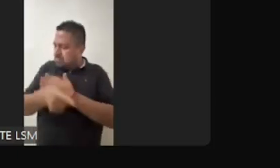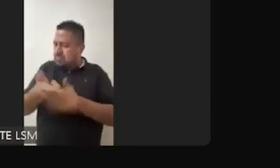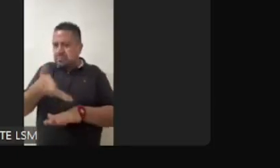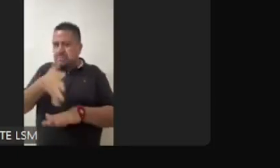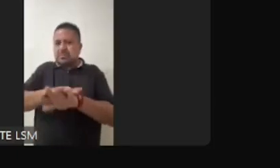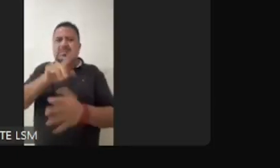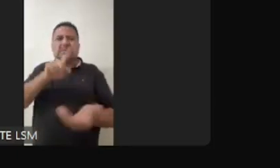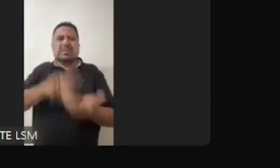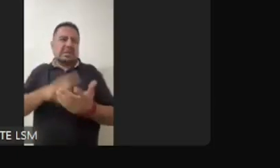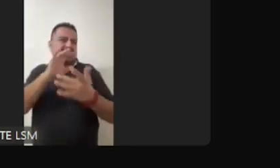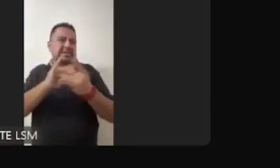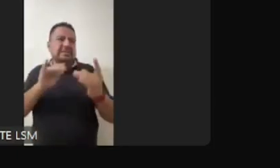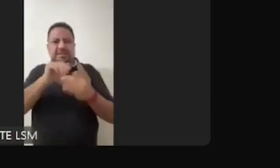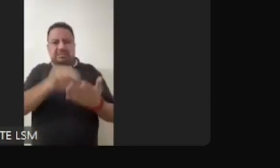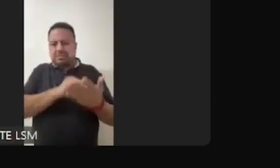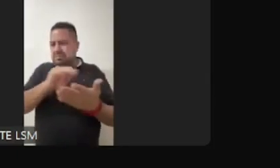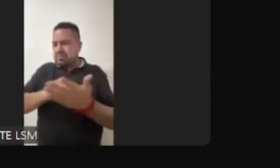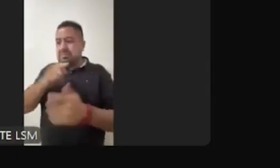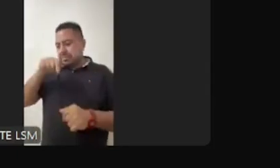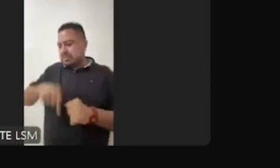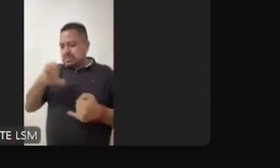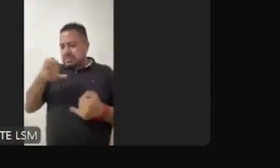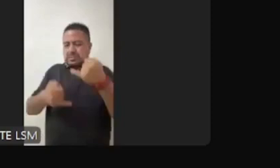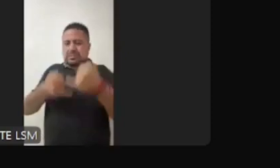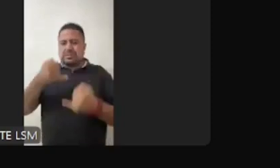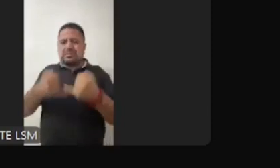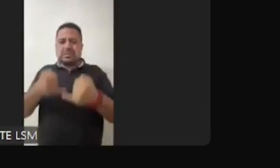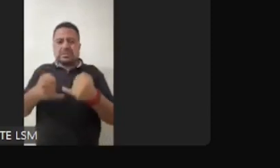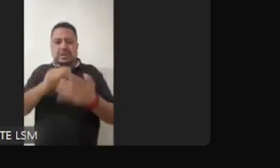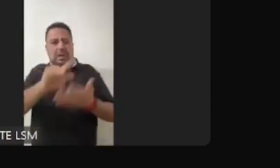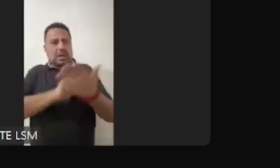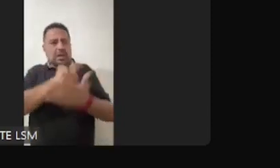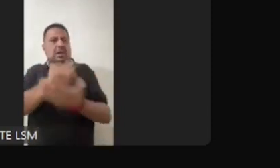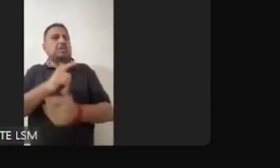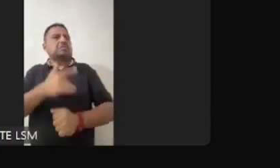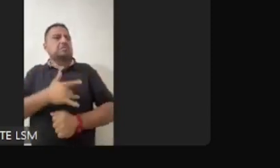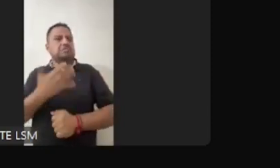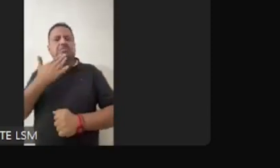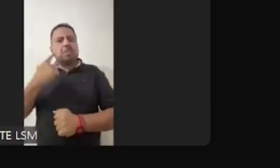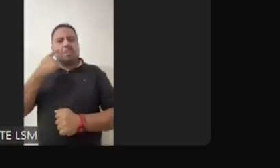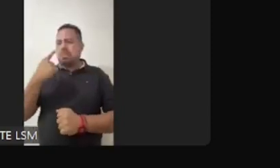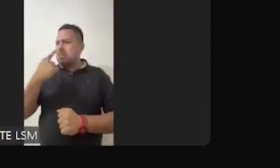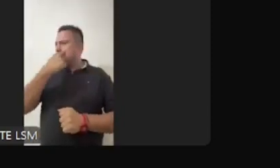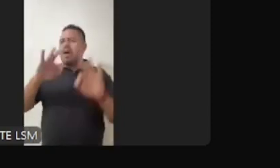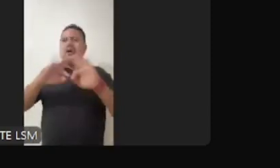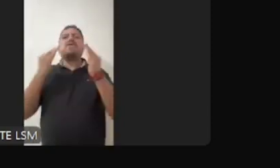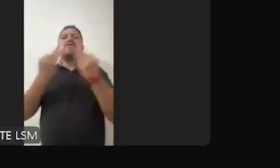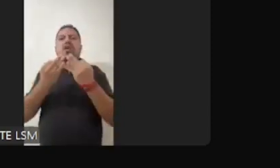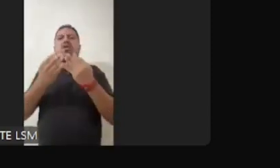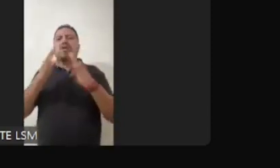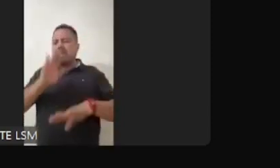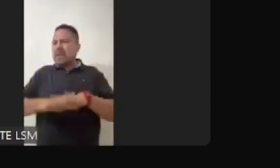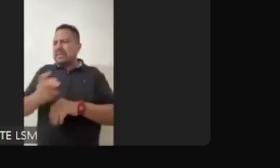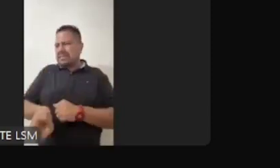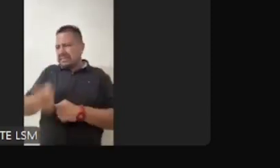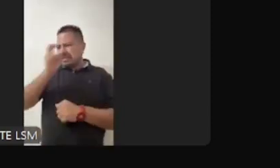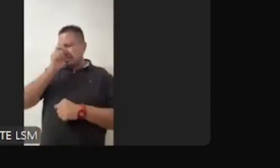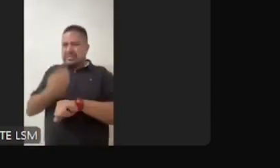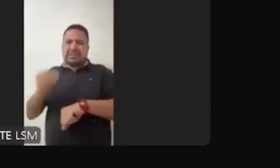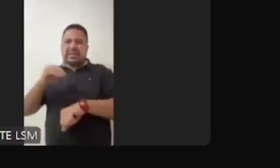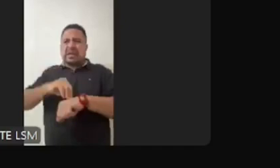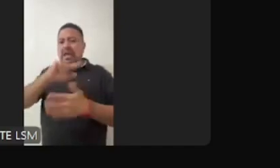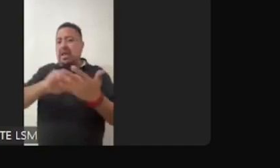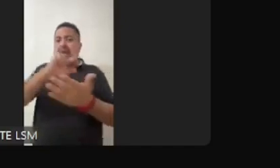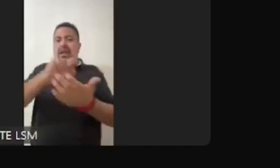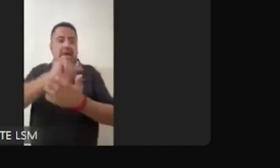los mencionados convenios este tribunal encuentra legalmente satisfechas las formalidades y exigencias requeridas por la Ley Federal